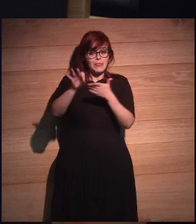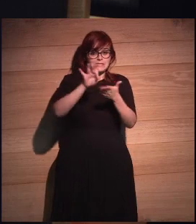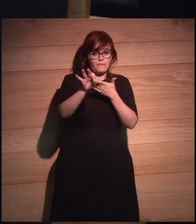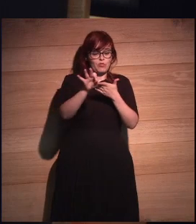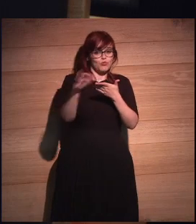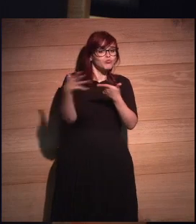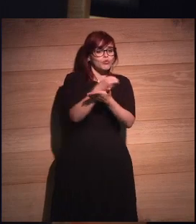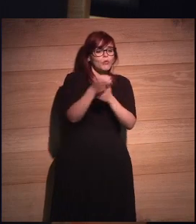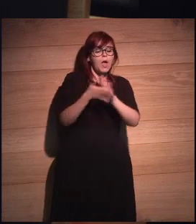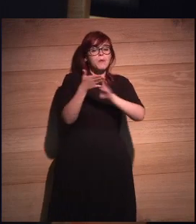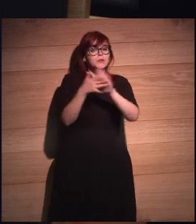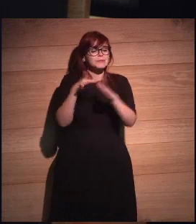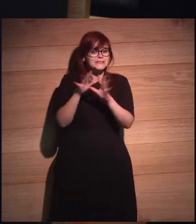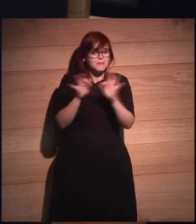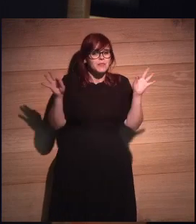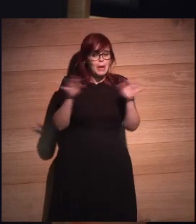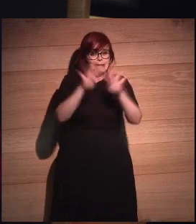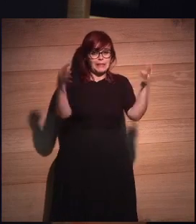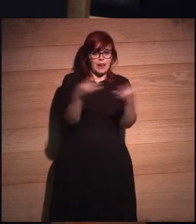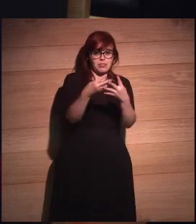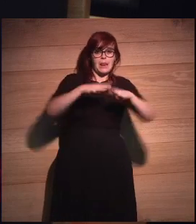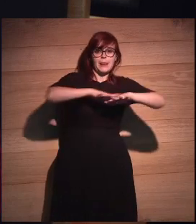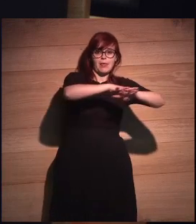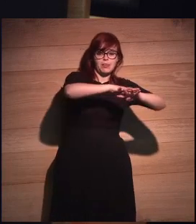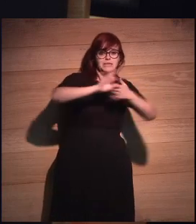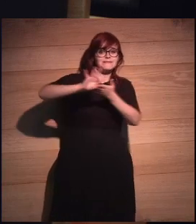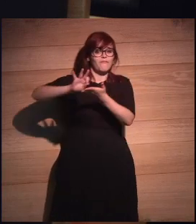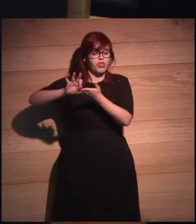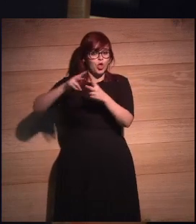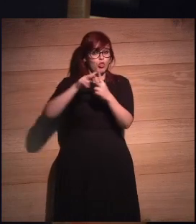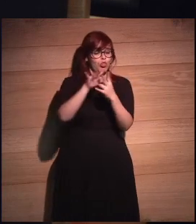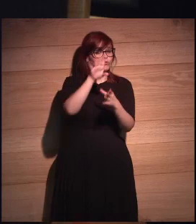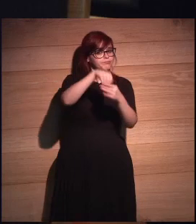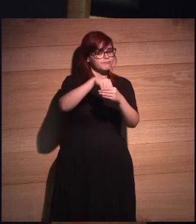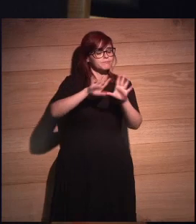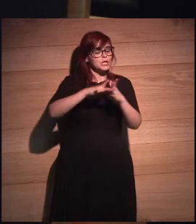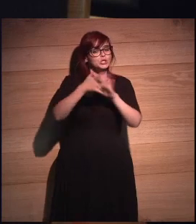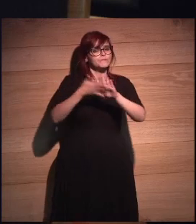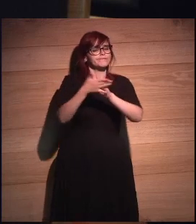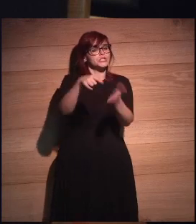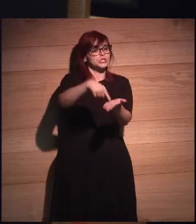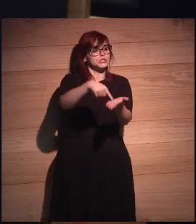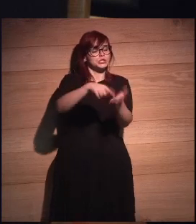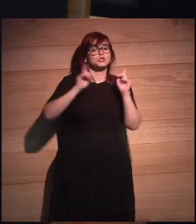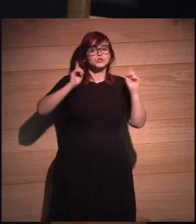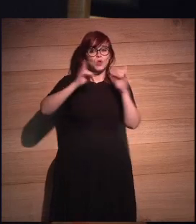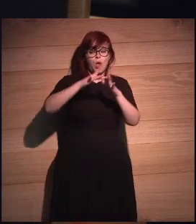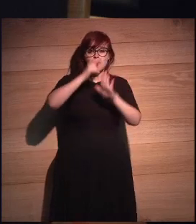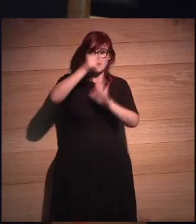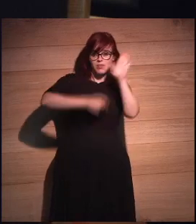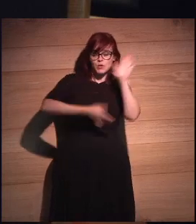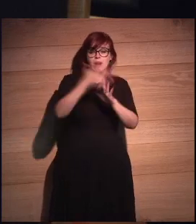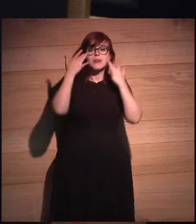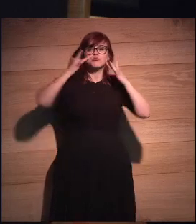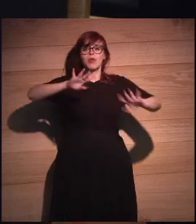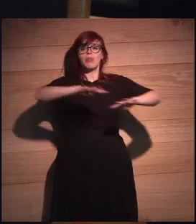servicios. Simplificando mucho, Internet sería red y servicios. Pero, sin embargo, solamente se sigue exigiendo, y aparecía en los principios,